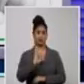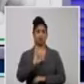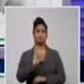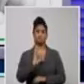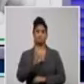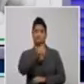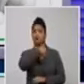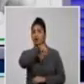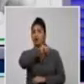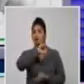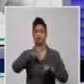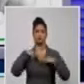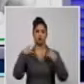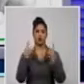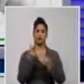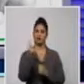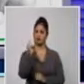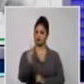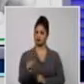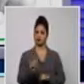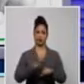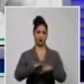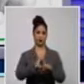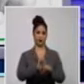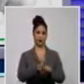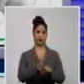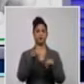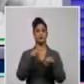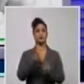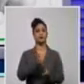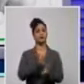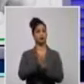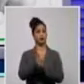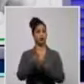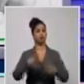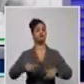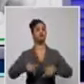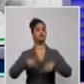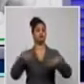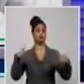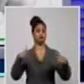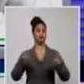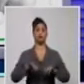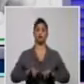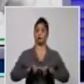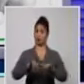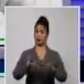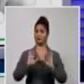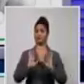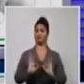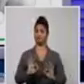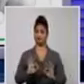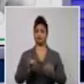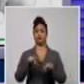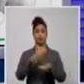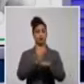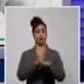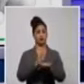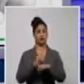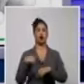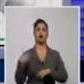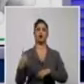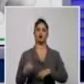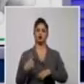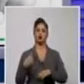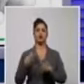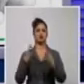enfermedad. Sigue la nación marcando un nuevo récord de confirmados en cada jornada, de ahí la insistencia en la